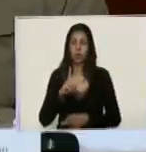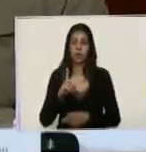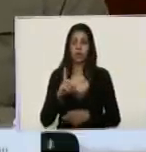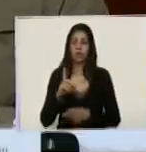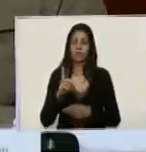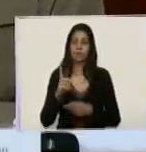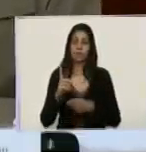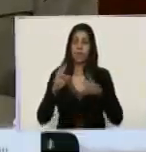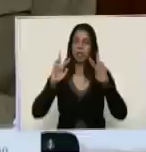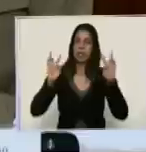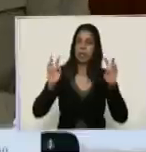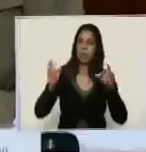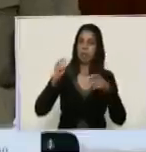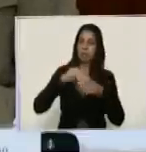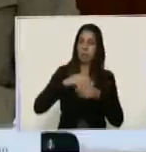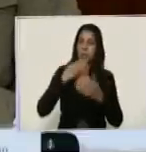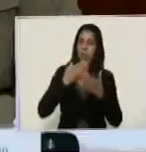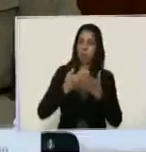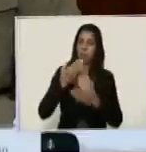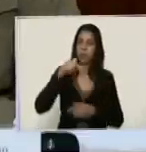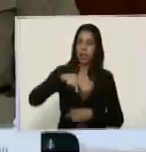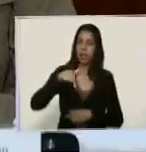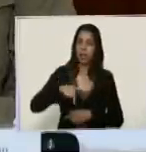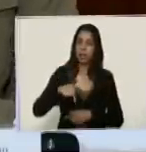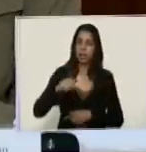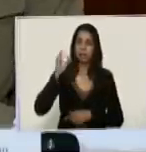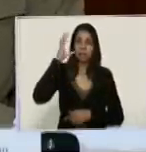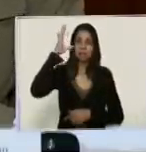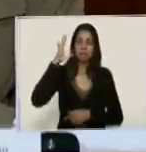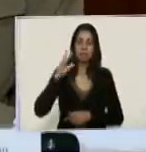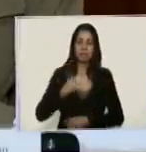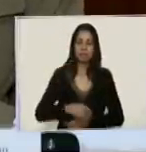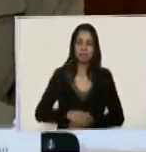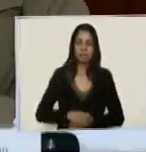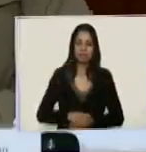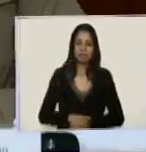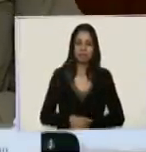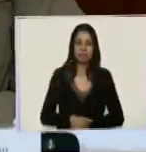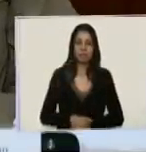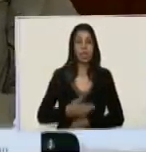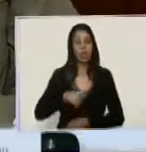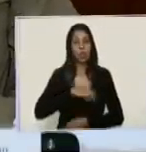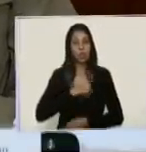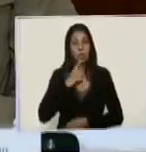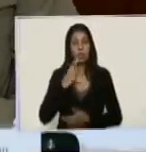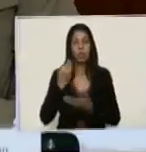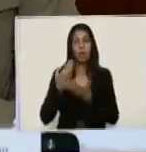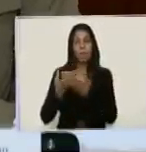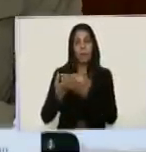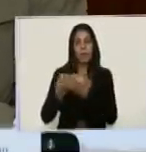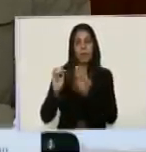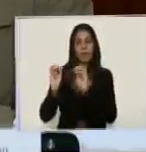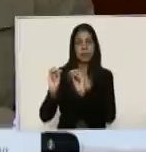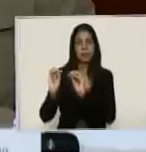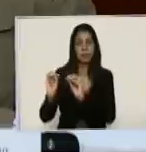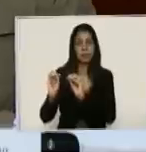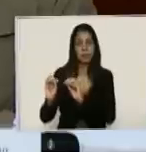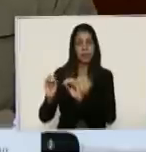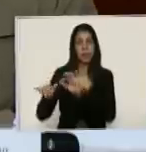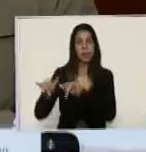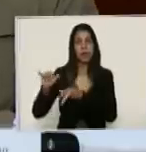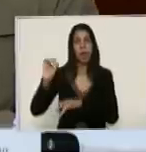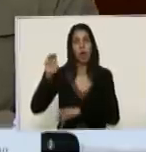de la, y propongo yo aquí pues arbitrariamente, yo sí arbitrario. Nosotros tenemos que solicitarle a Almagro que